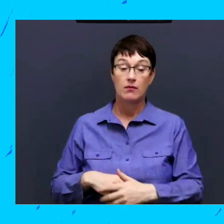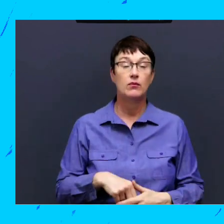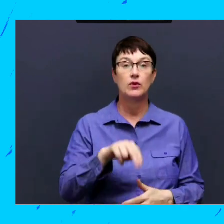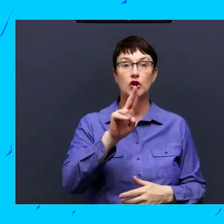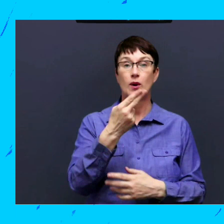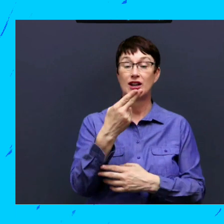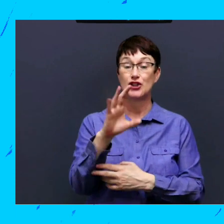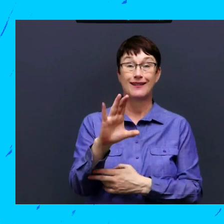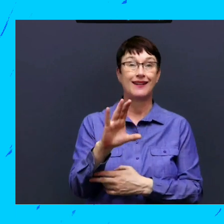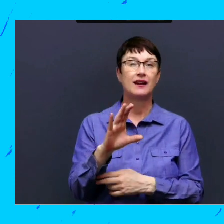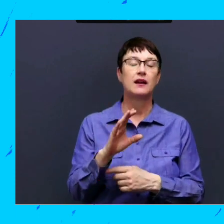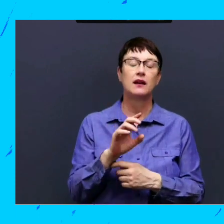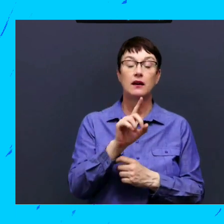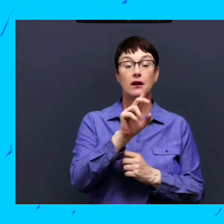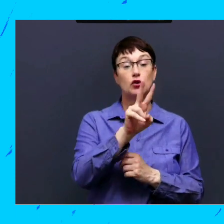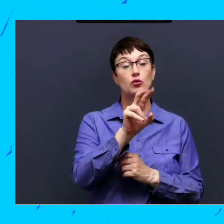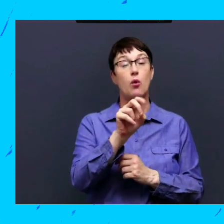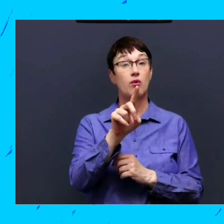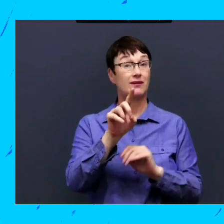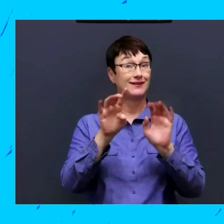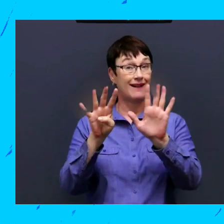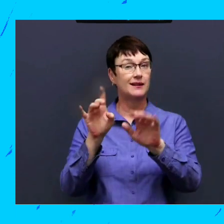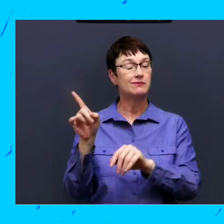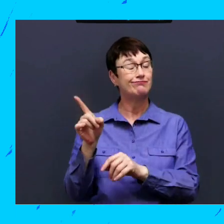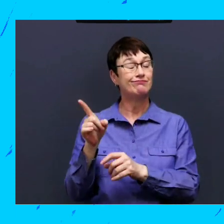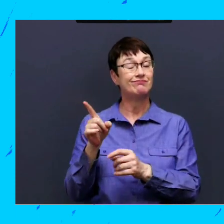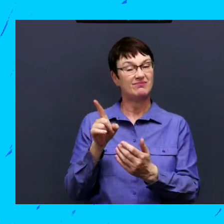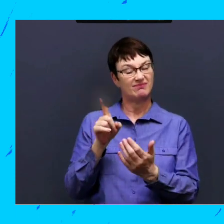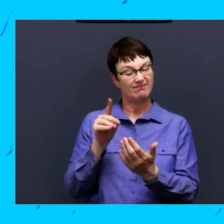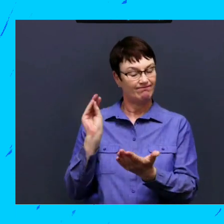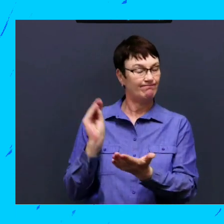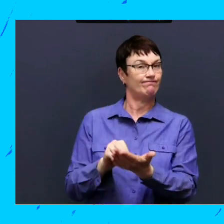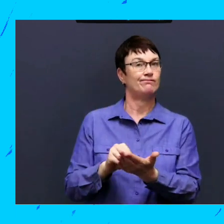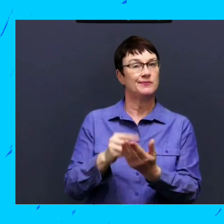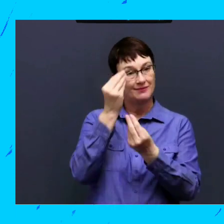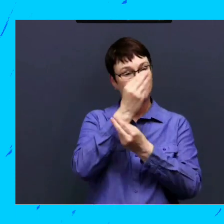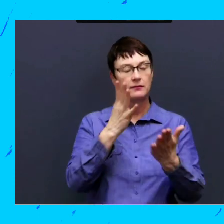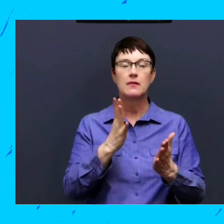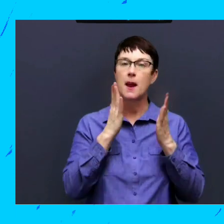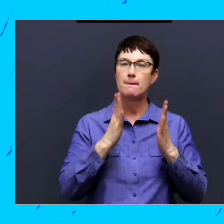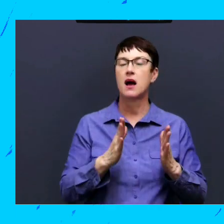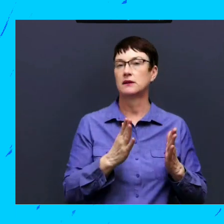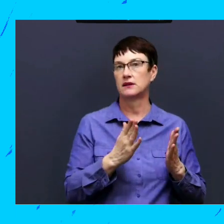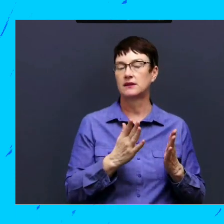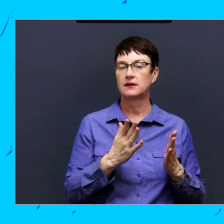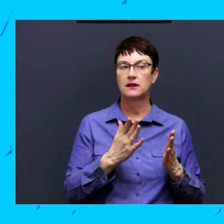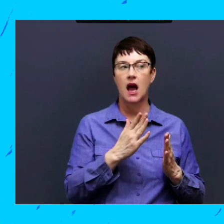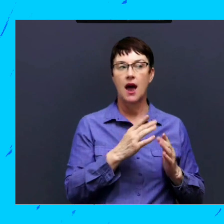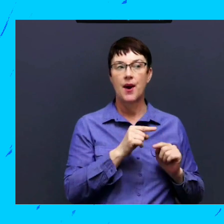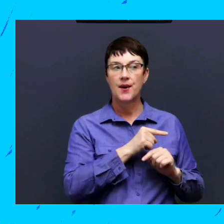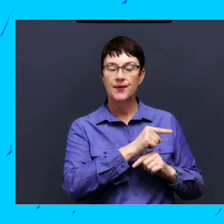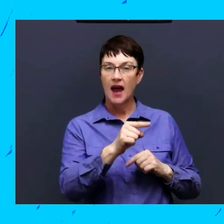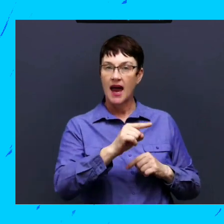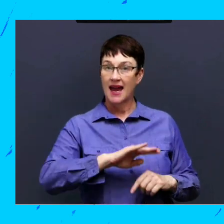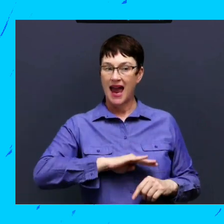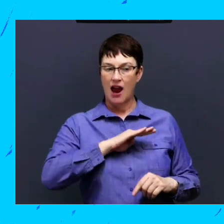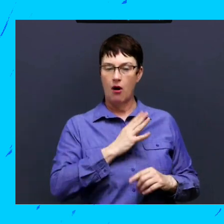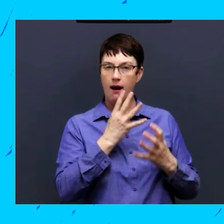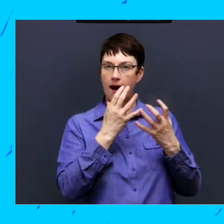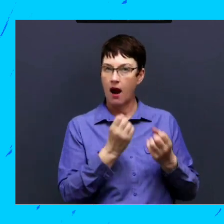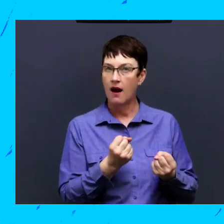la cobertura universal de salud ha enfatizado principalmente la